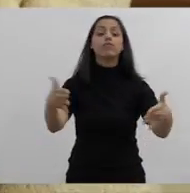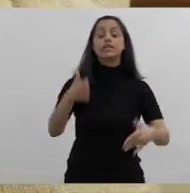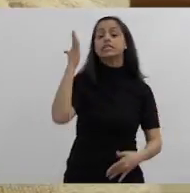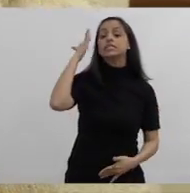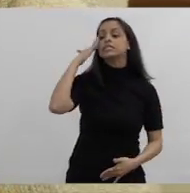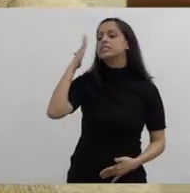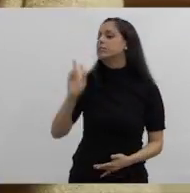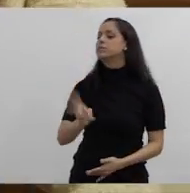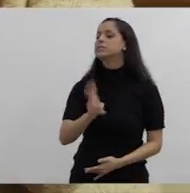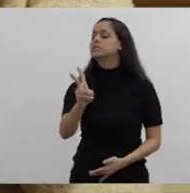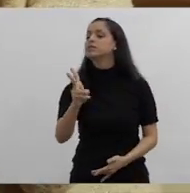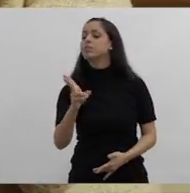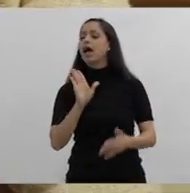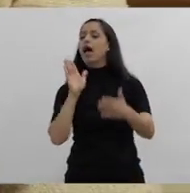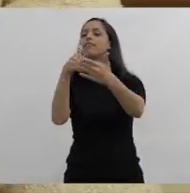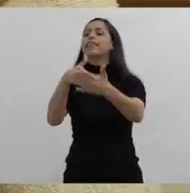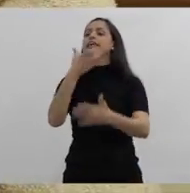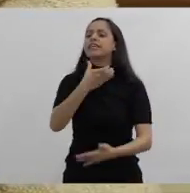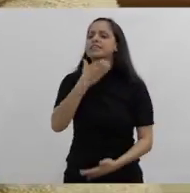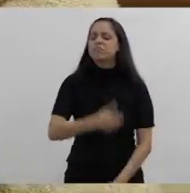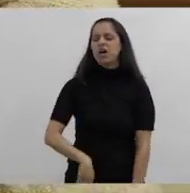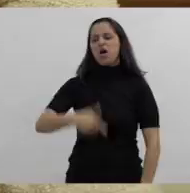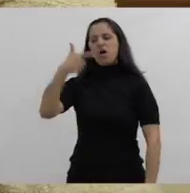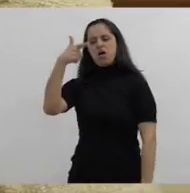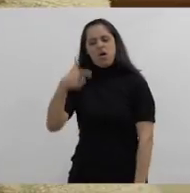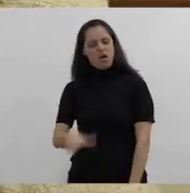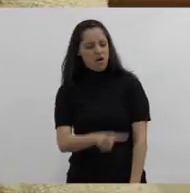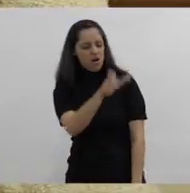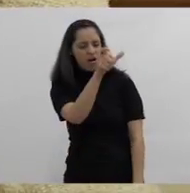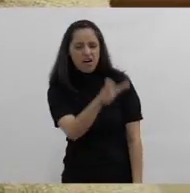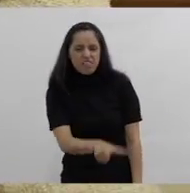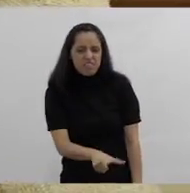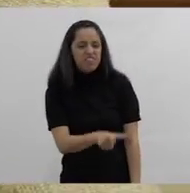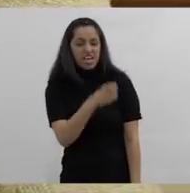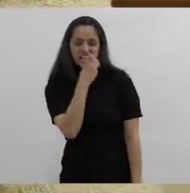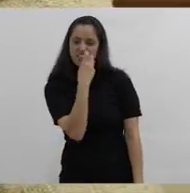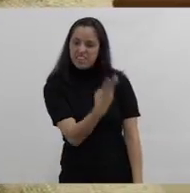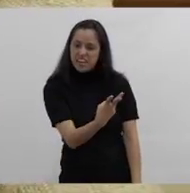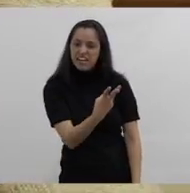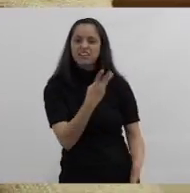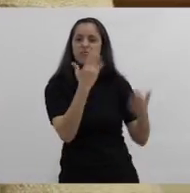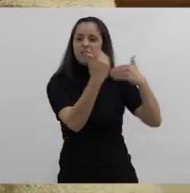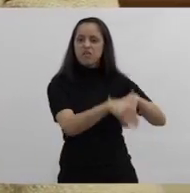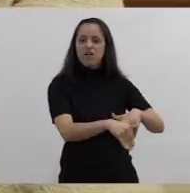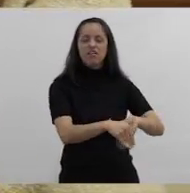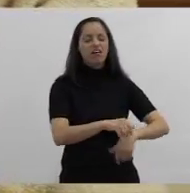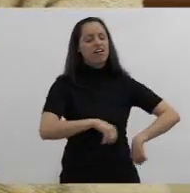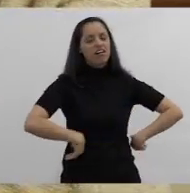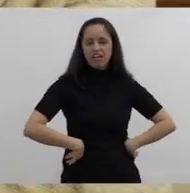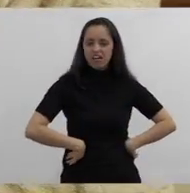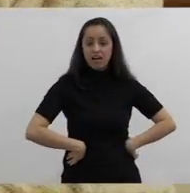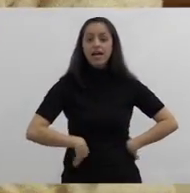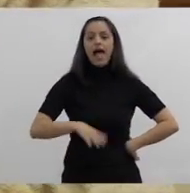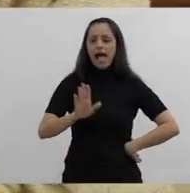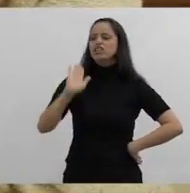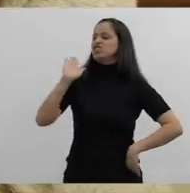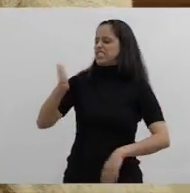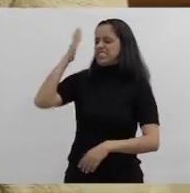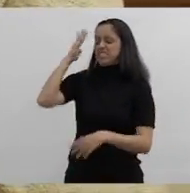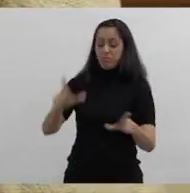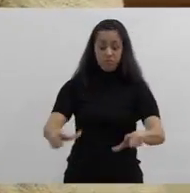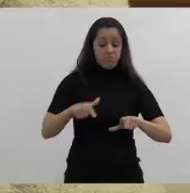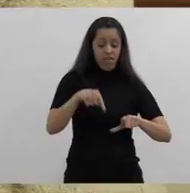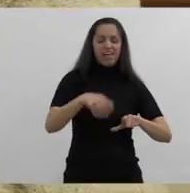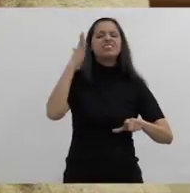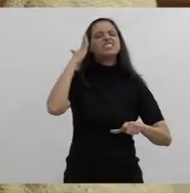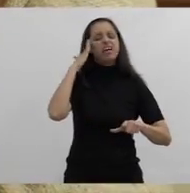tiempo, usted ya sabe que lo veo en diciembre, otra vez un 3 este alumno. Yo